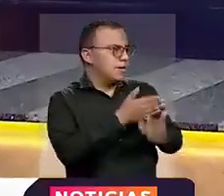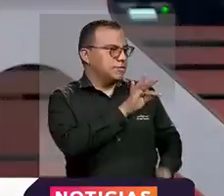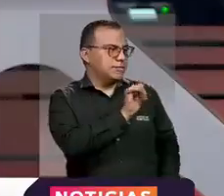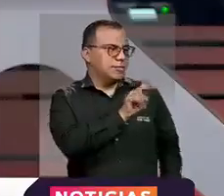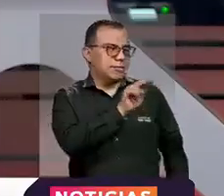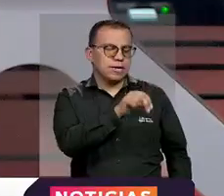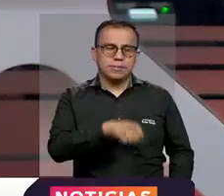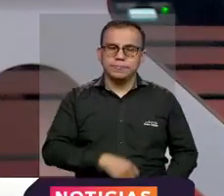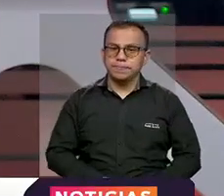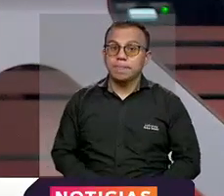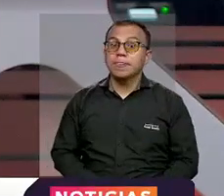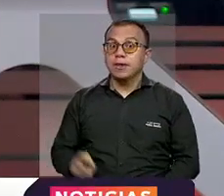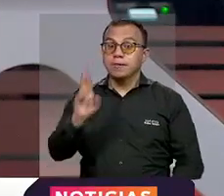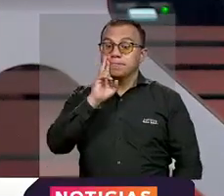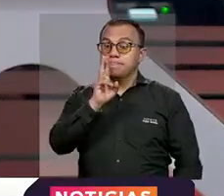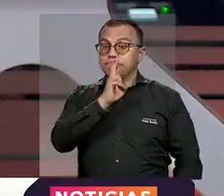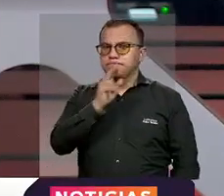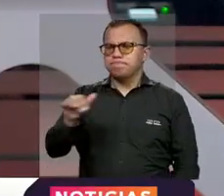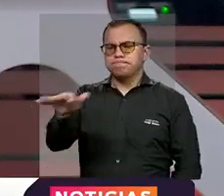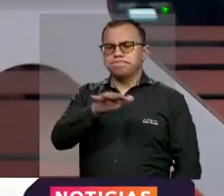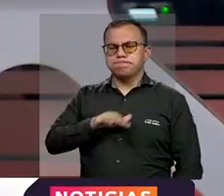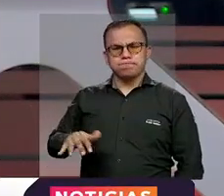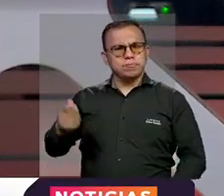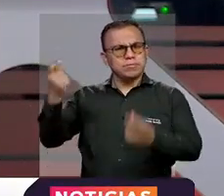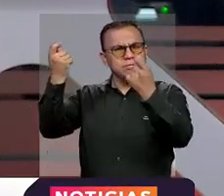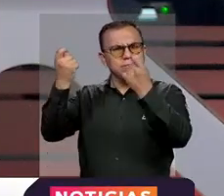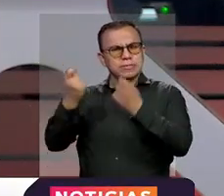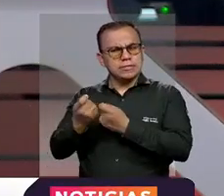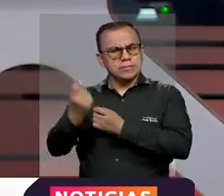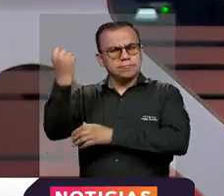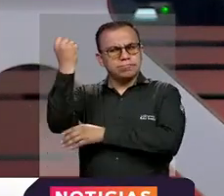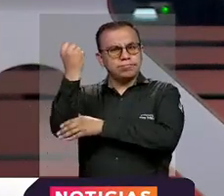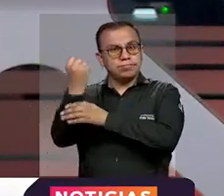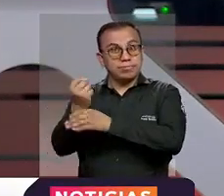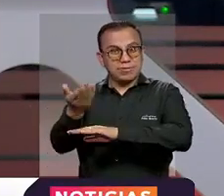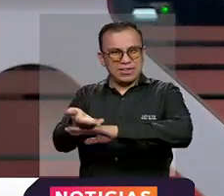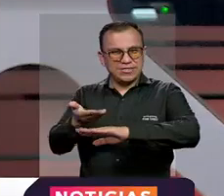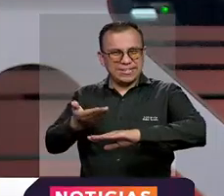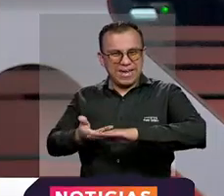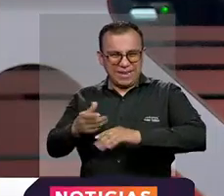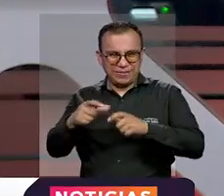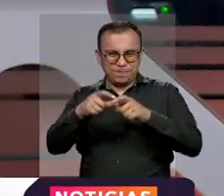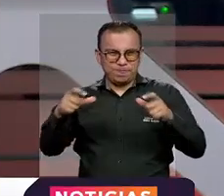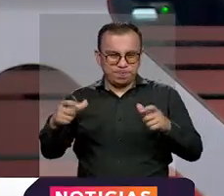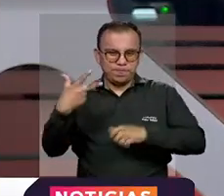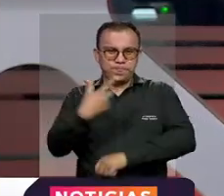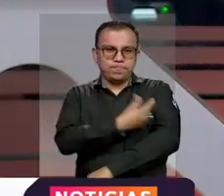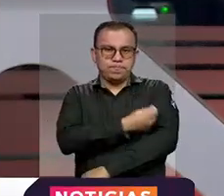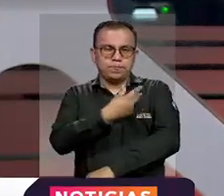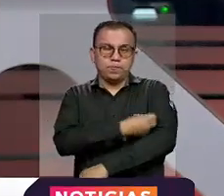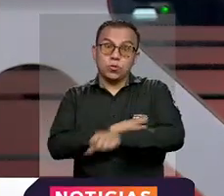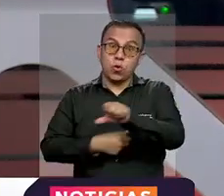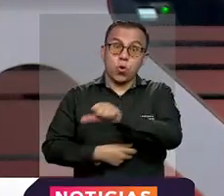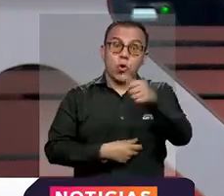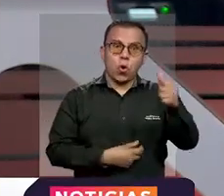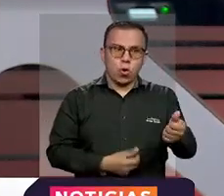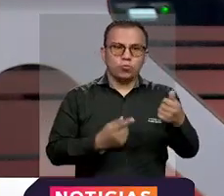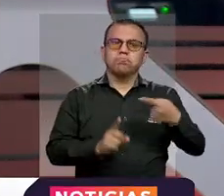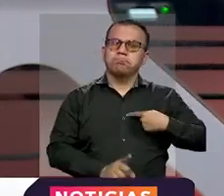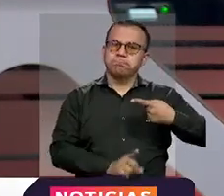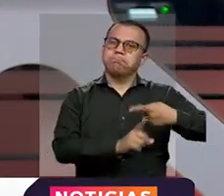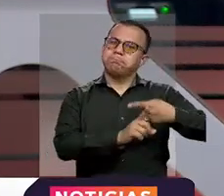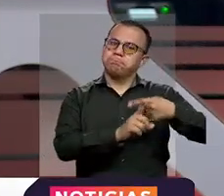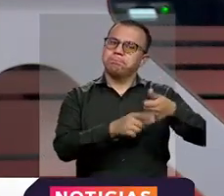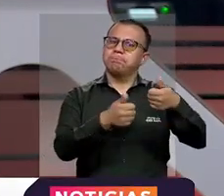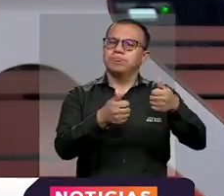Hay sectores como el de los restaurantes revelaron una disminución en sus ventas por la exigencia del carnet de vacunación. Sin embargo, otros sectores vieron muy positiva